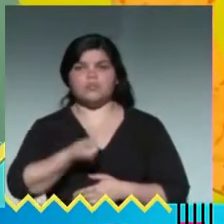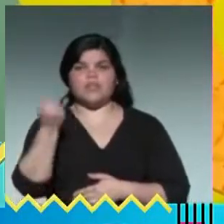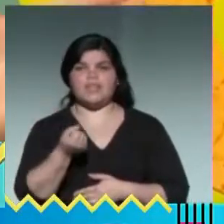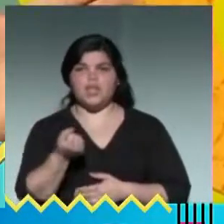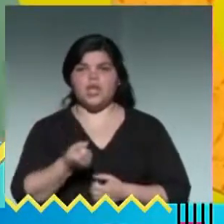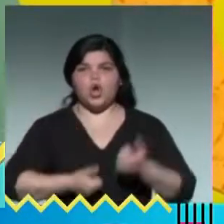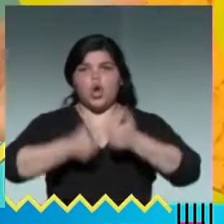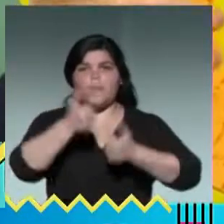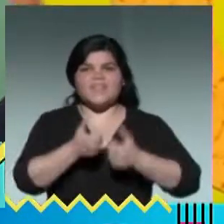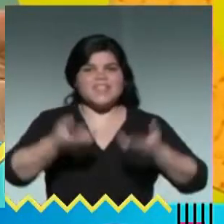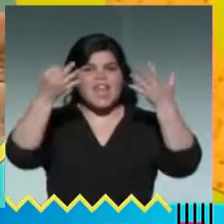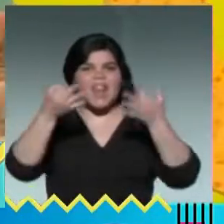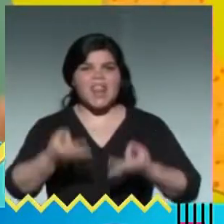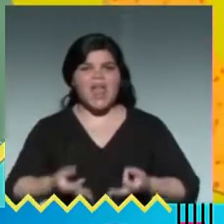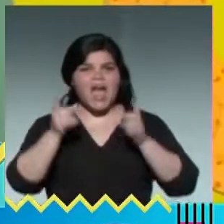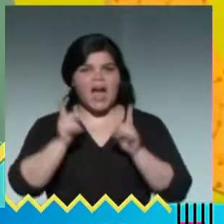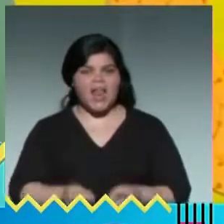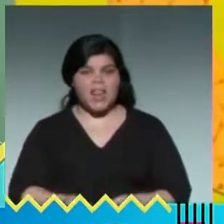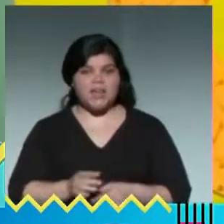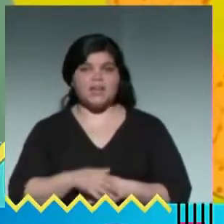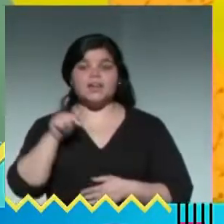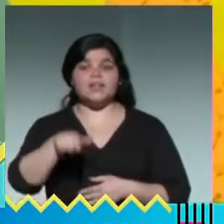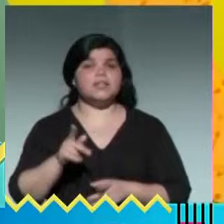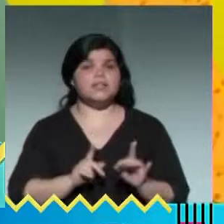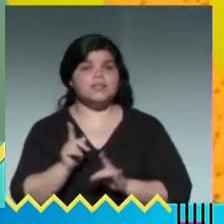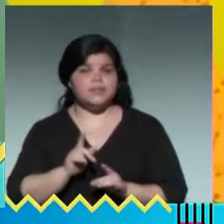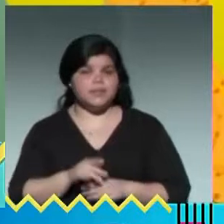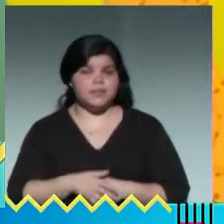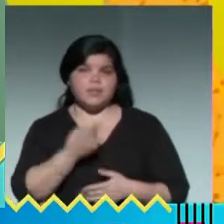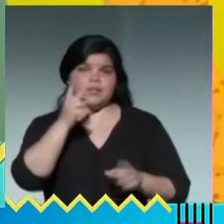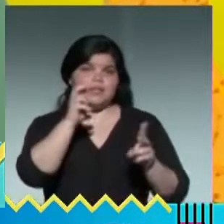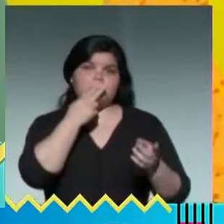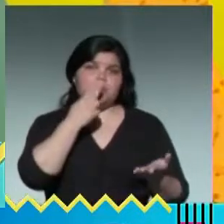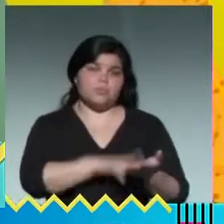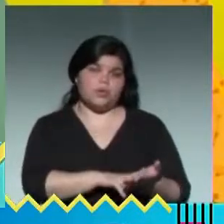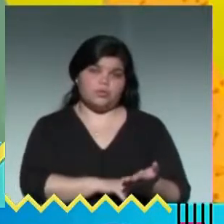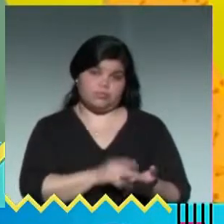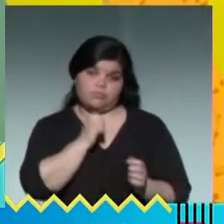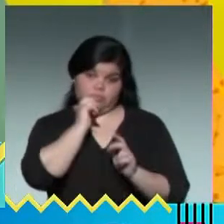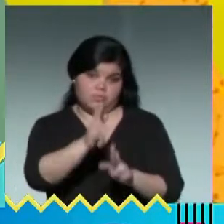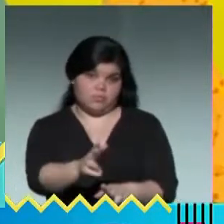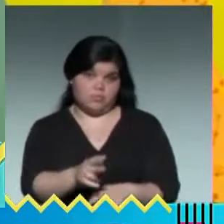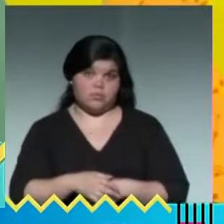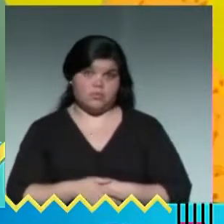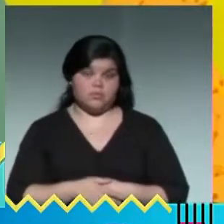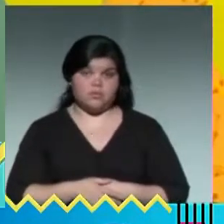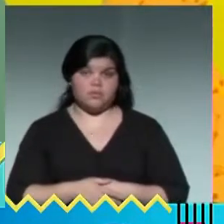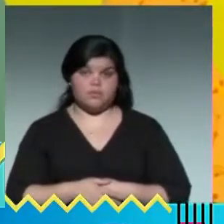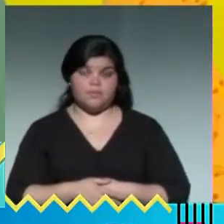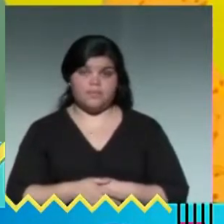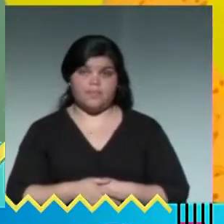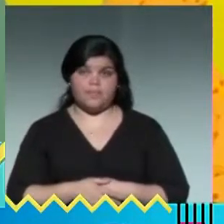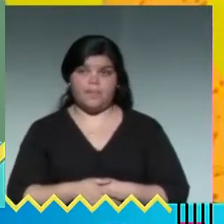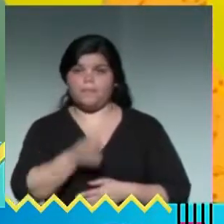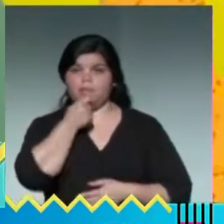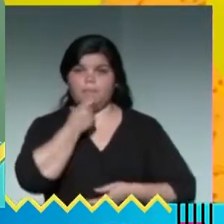en igualdad de condiciones. Desde el punto de vista impositivo, nosotros creemos, Natalio, que cuando una pyme